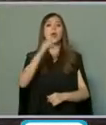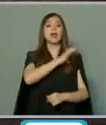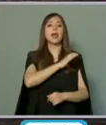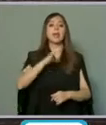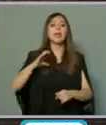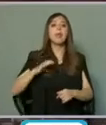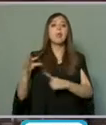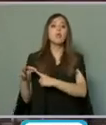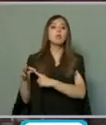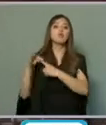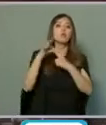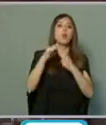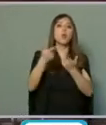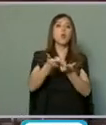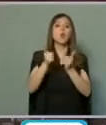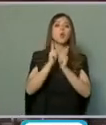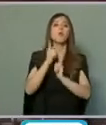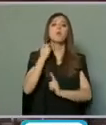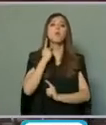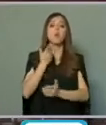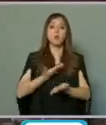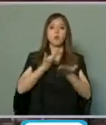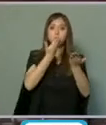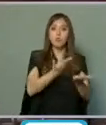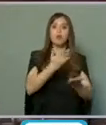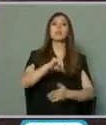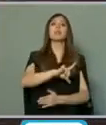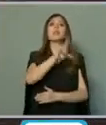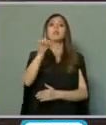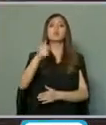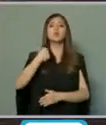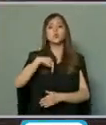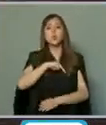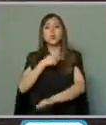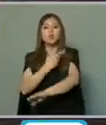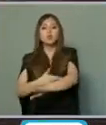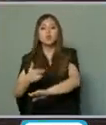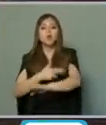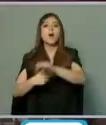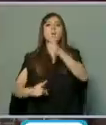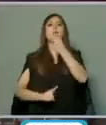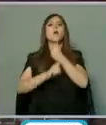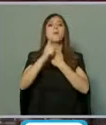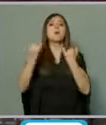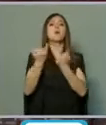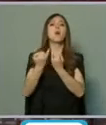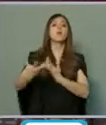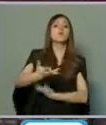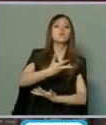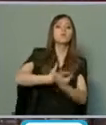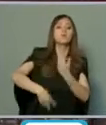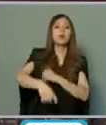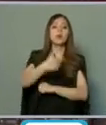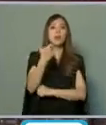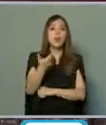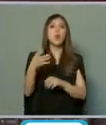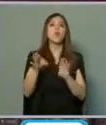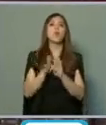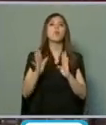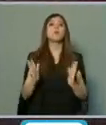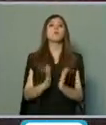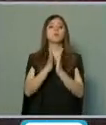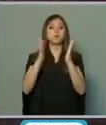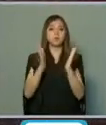políticos y desde luego también resolvemos temas, y es muy importante decirlo, de presupuesto participativo, que ahorita les explico un